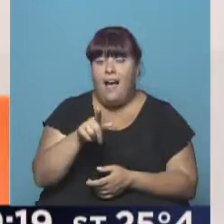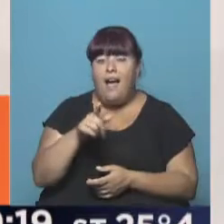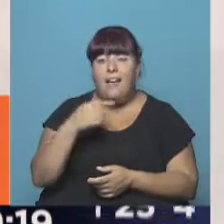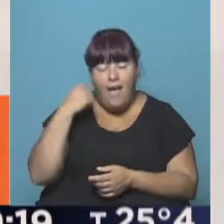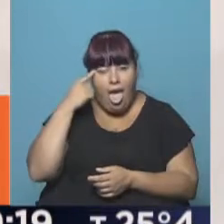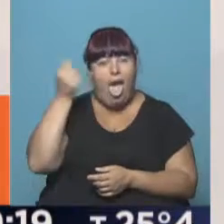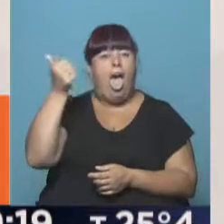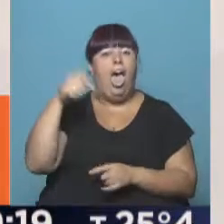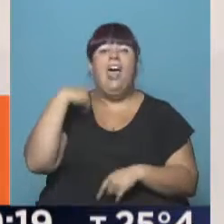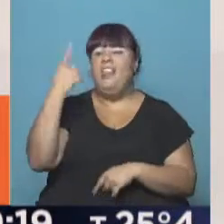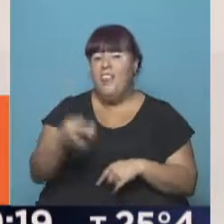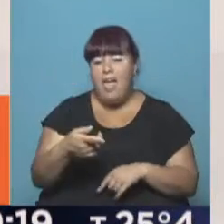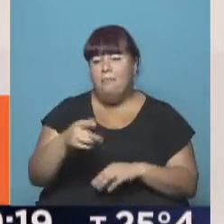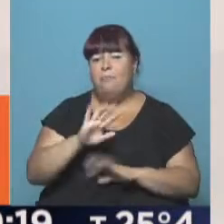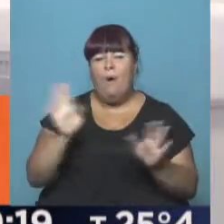se encendió, ya después fue